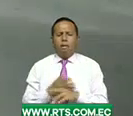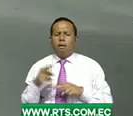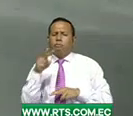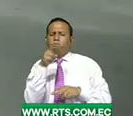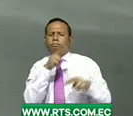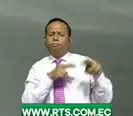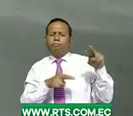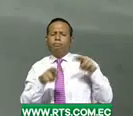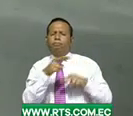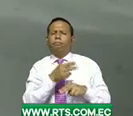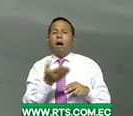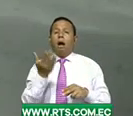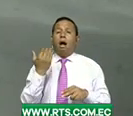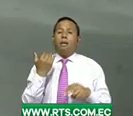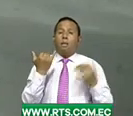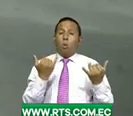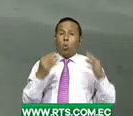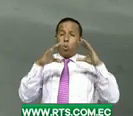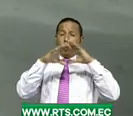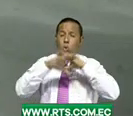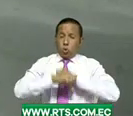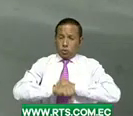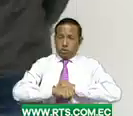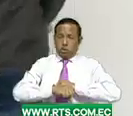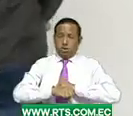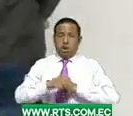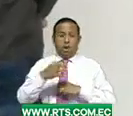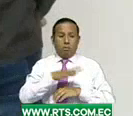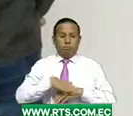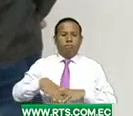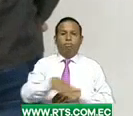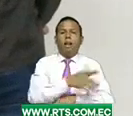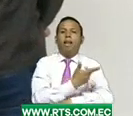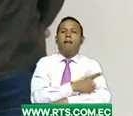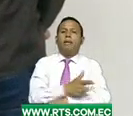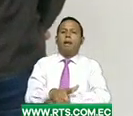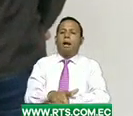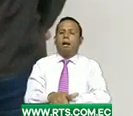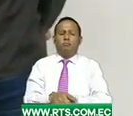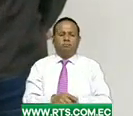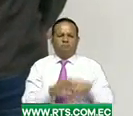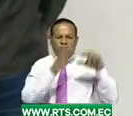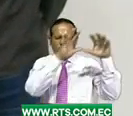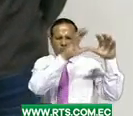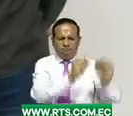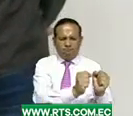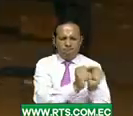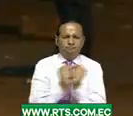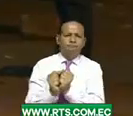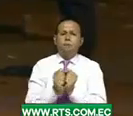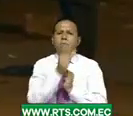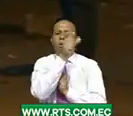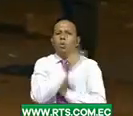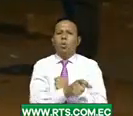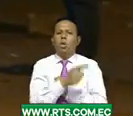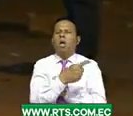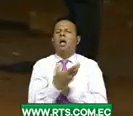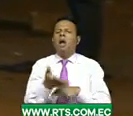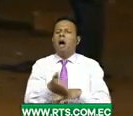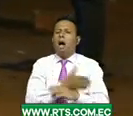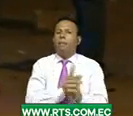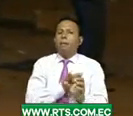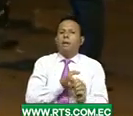realizó la noche y madrugada de este miércoles en el Cantón La Libertad, donde fue capturado un sujeto que habría participado en el